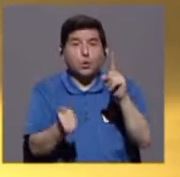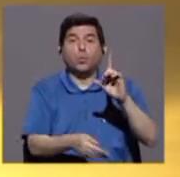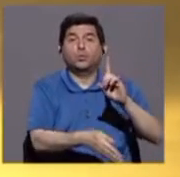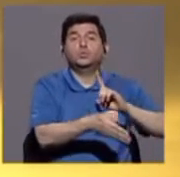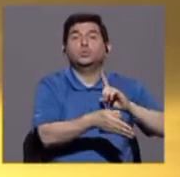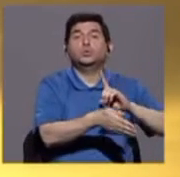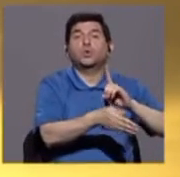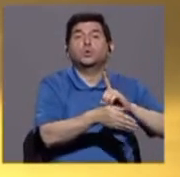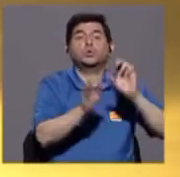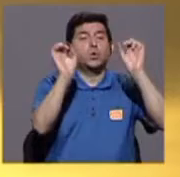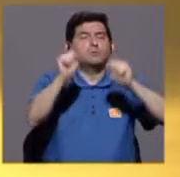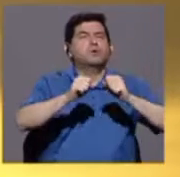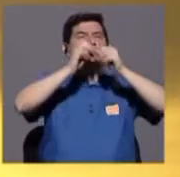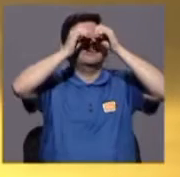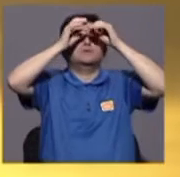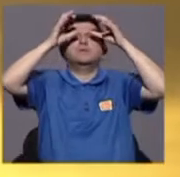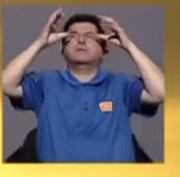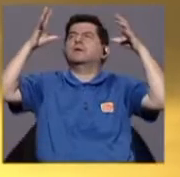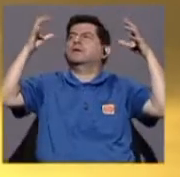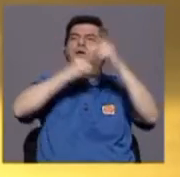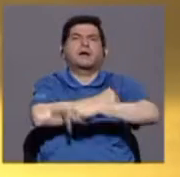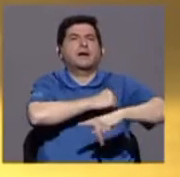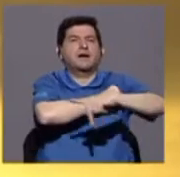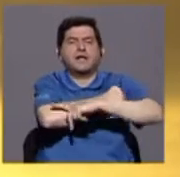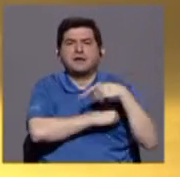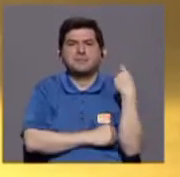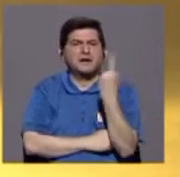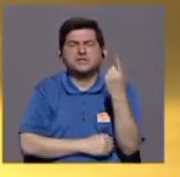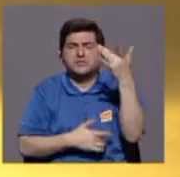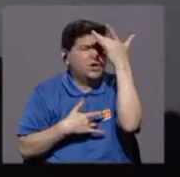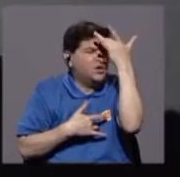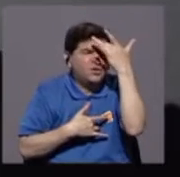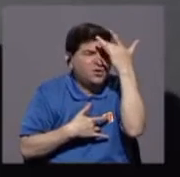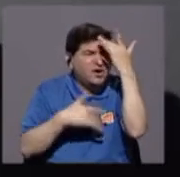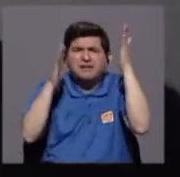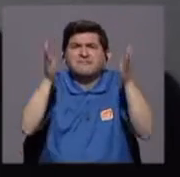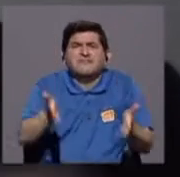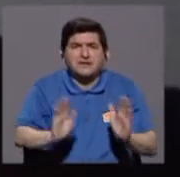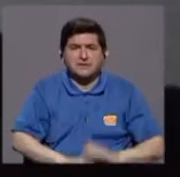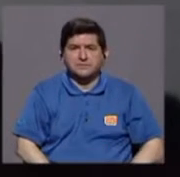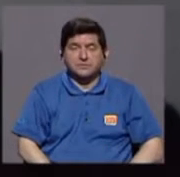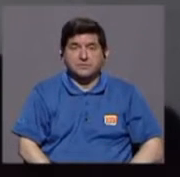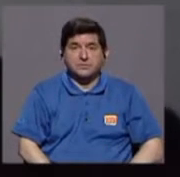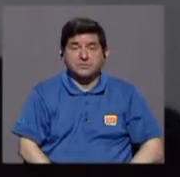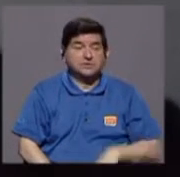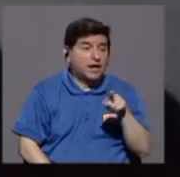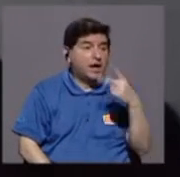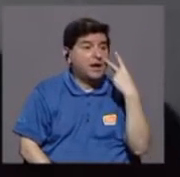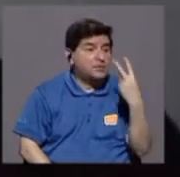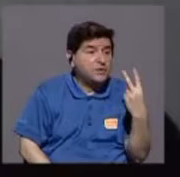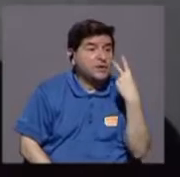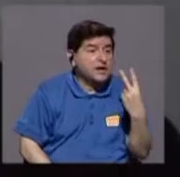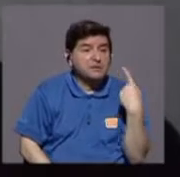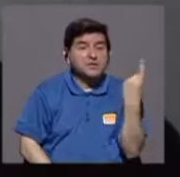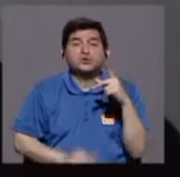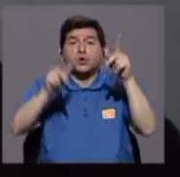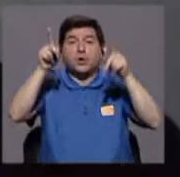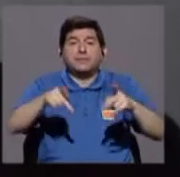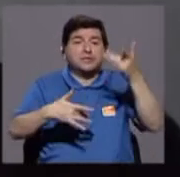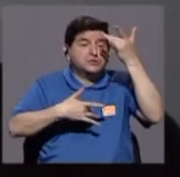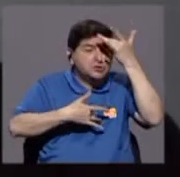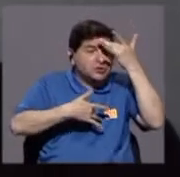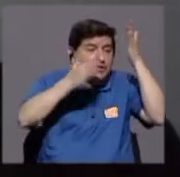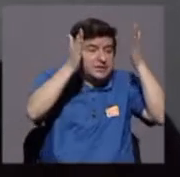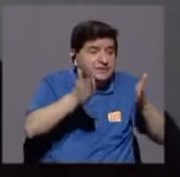médico se podría imaginar que en este país lo único que hay son enfermos. ¿Por qué? Porque todo el día pasa viendo solo enfermos.